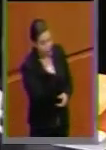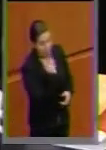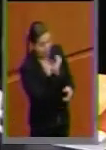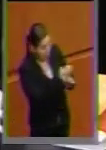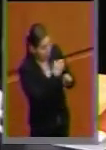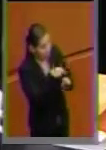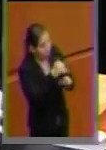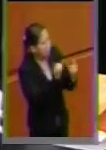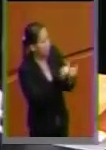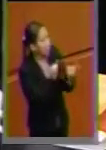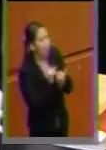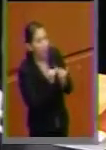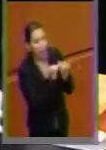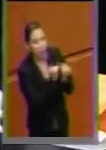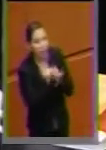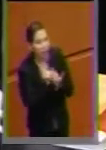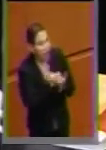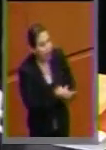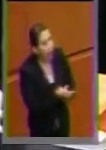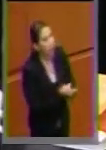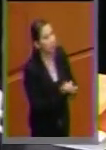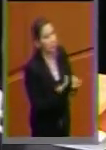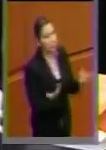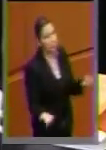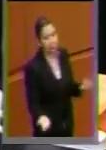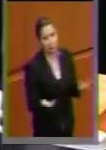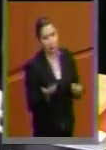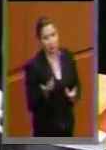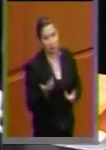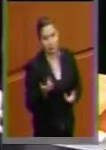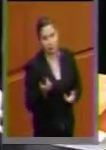pasa lo mismo este enlace